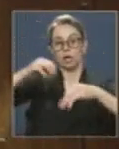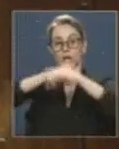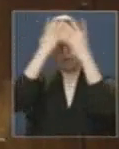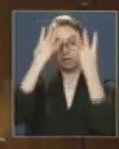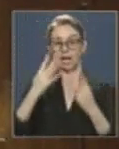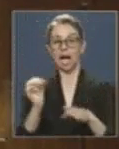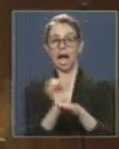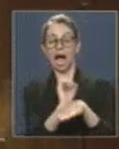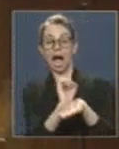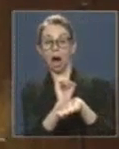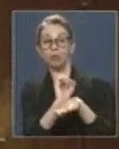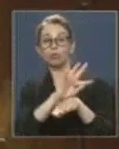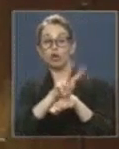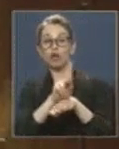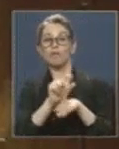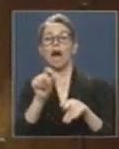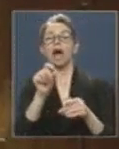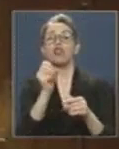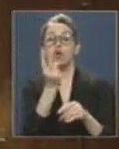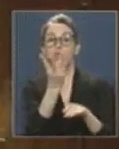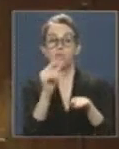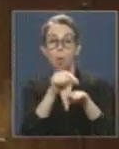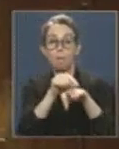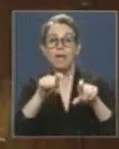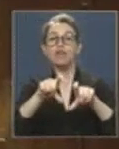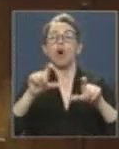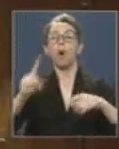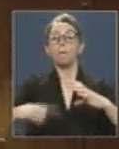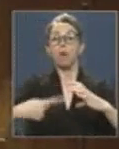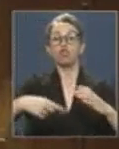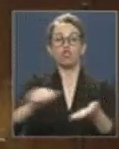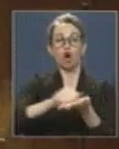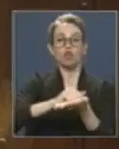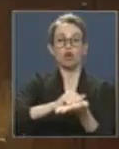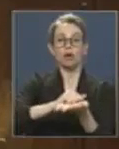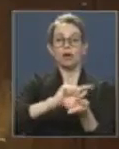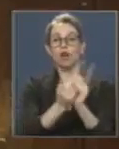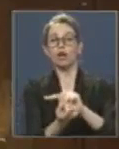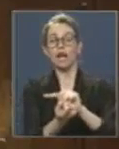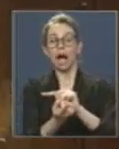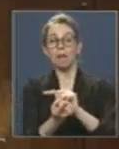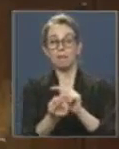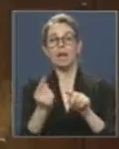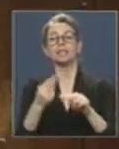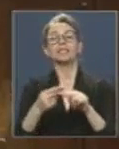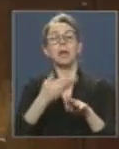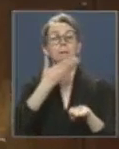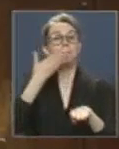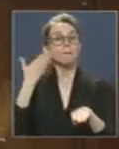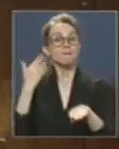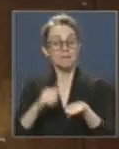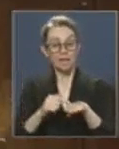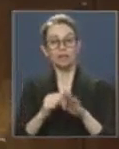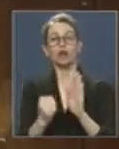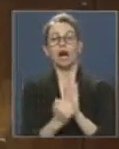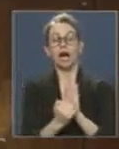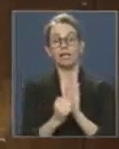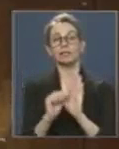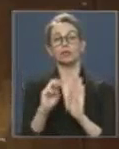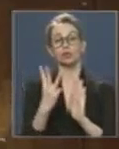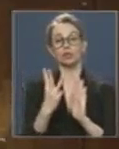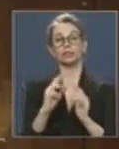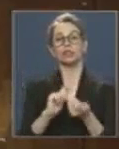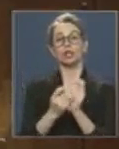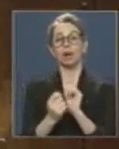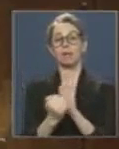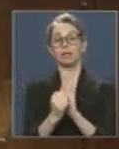blanqueo de los vehículos robados. Esto fue aprobado en los mismos términos. Luego, el artículo tercero, que introduce modificación en el